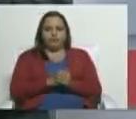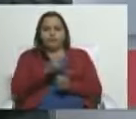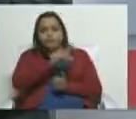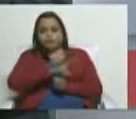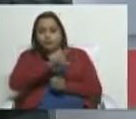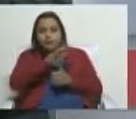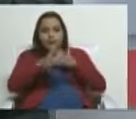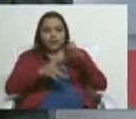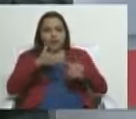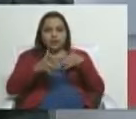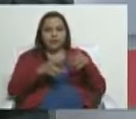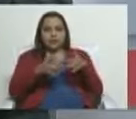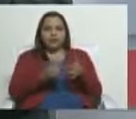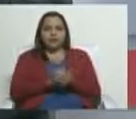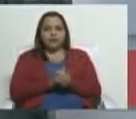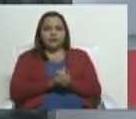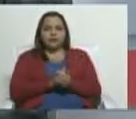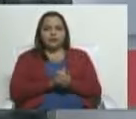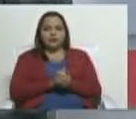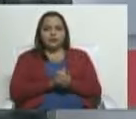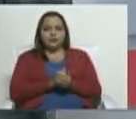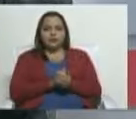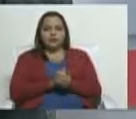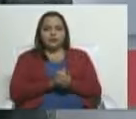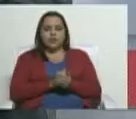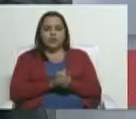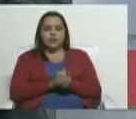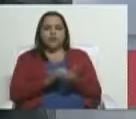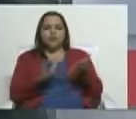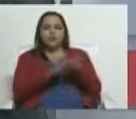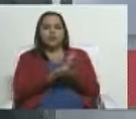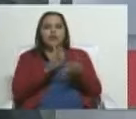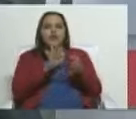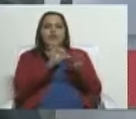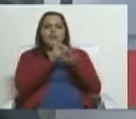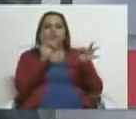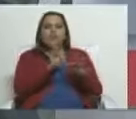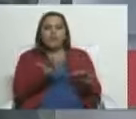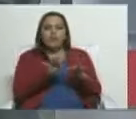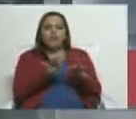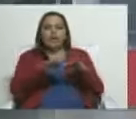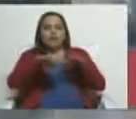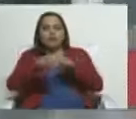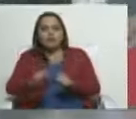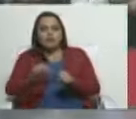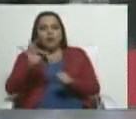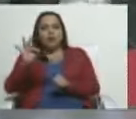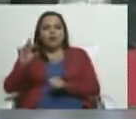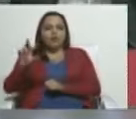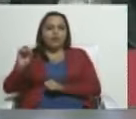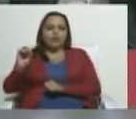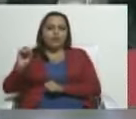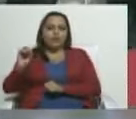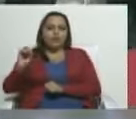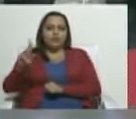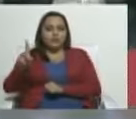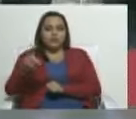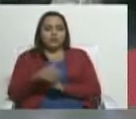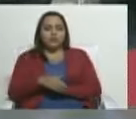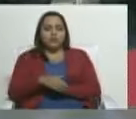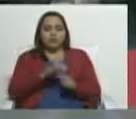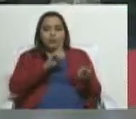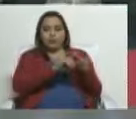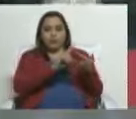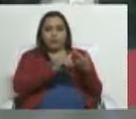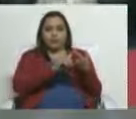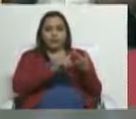la actividad, sobre todo a partir del llamado fordismo, del modelo de producción capitalista del fordismo. Eso por una parte.